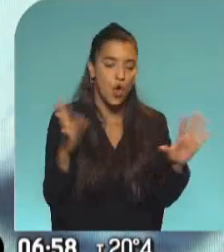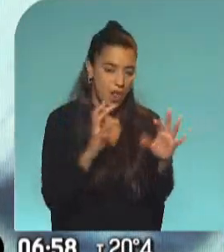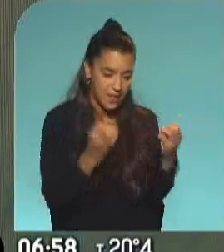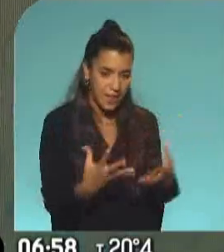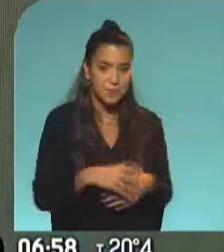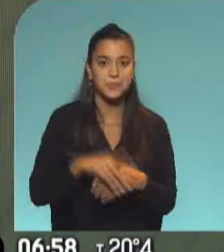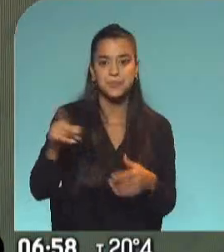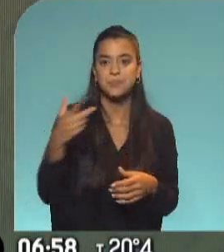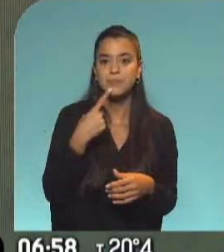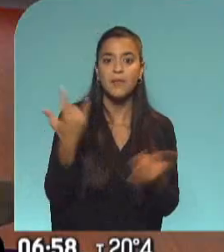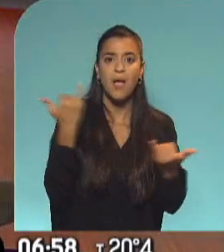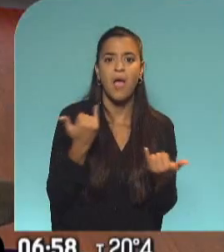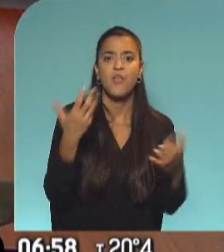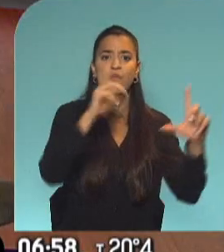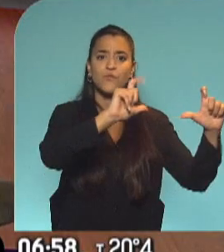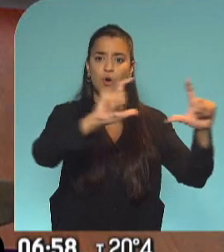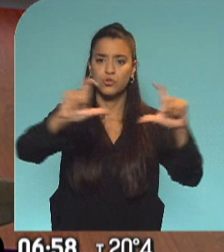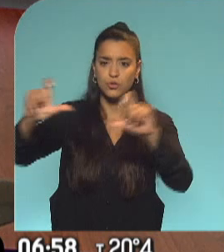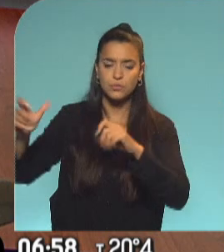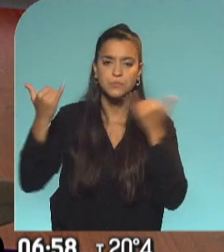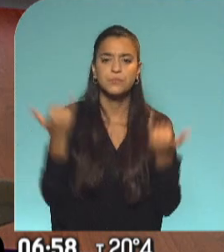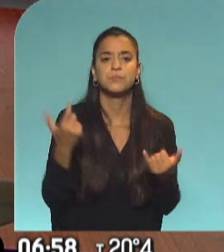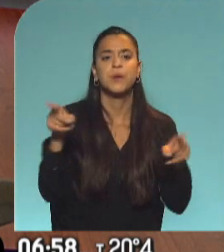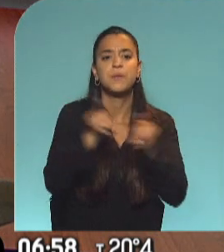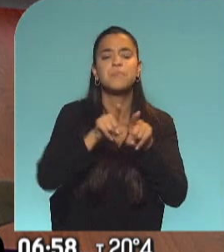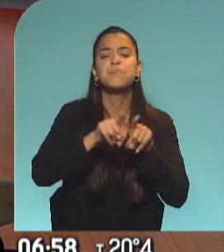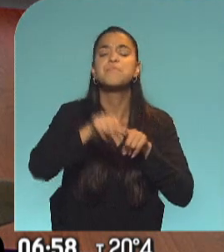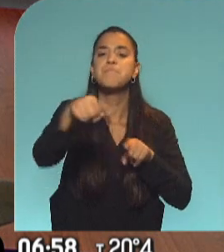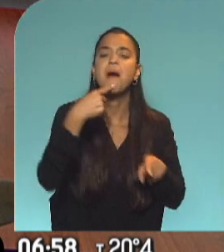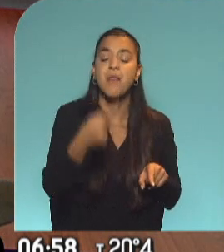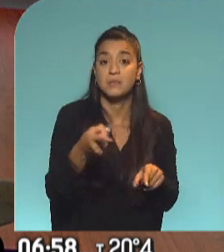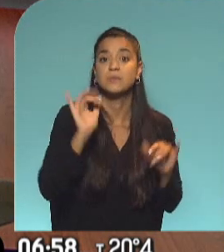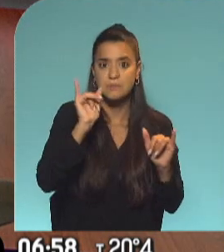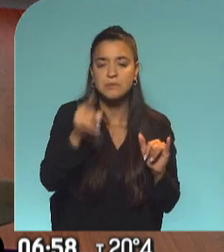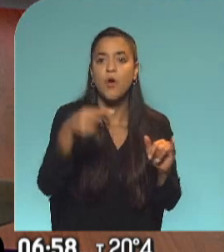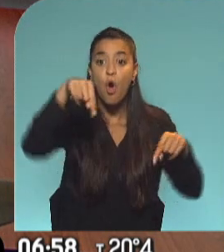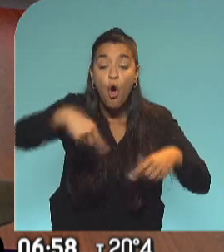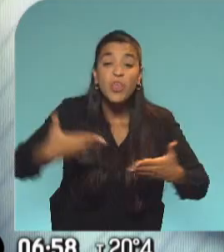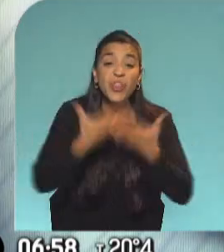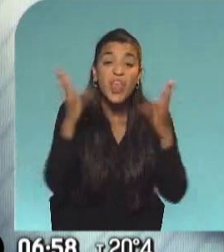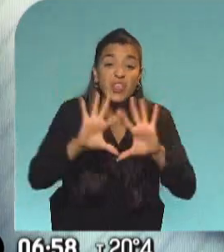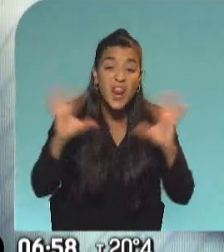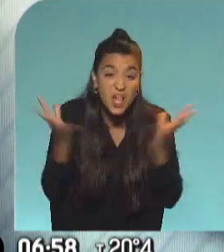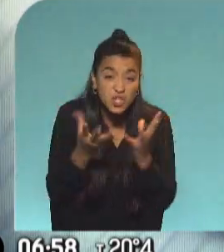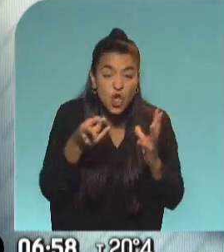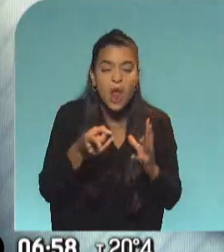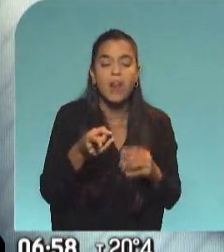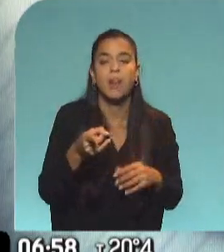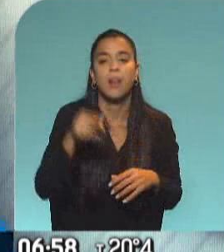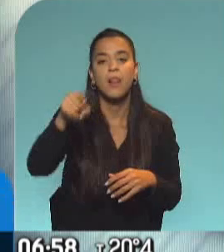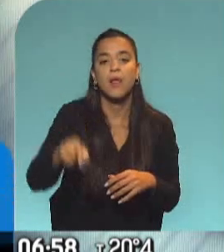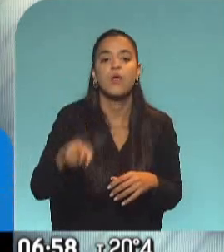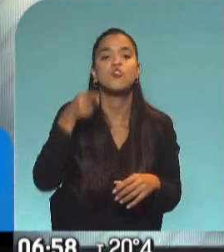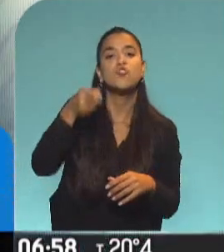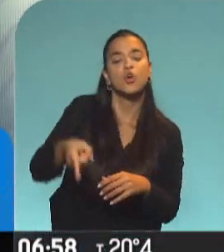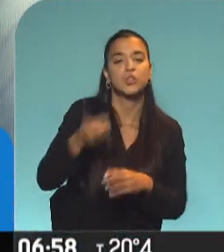Bueno, nos acompañan una gran cantidad de fotografías que hacen referencia a las hermanas Mirabal. Sí, así es. Bueno, porque hoy es el Día Internacional de la